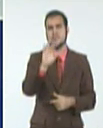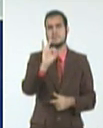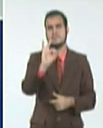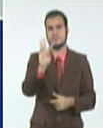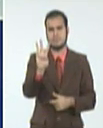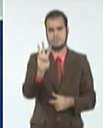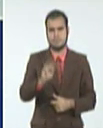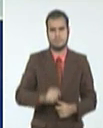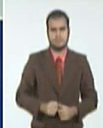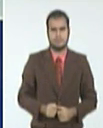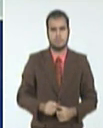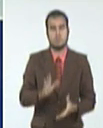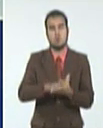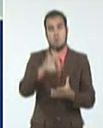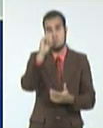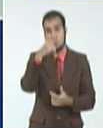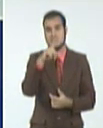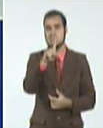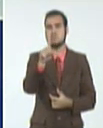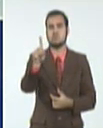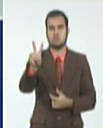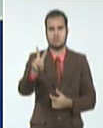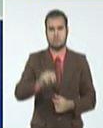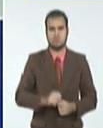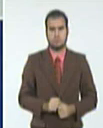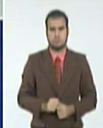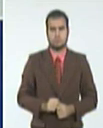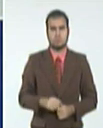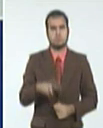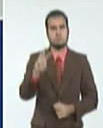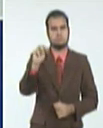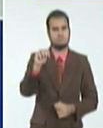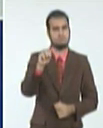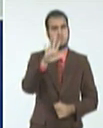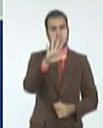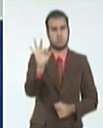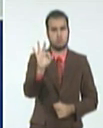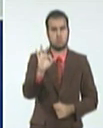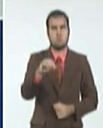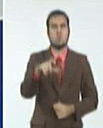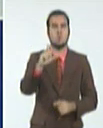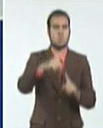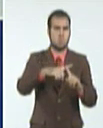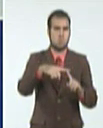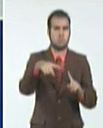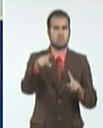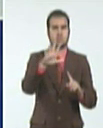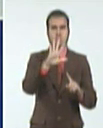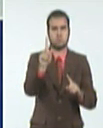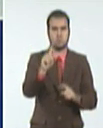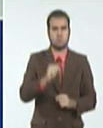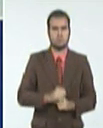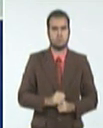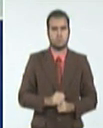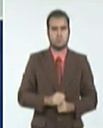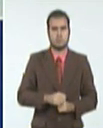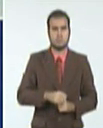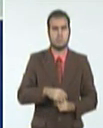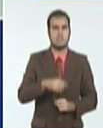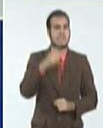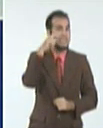273, Moa 112, Mayarí 58, Cueto 51 y Sagua de Tánamo